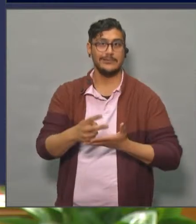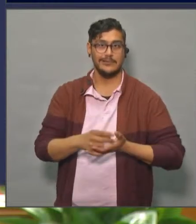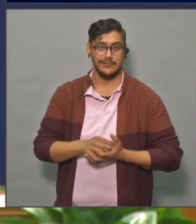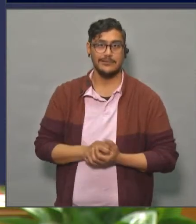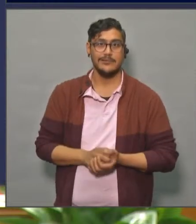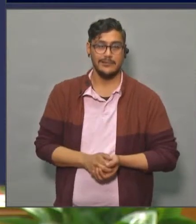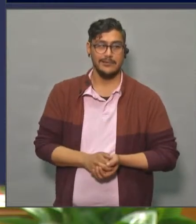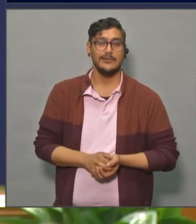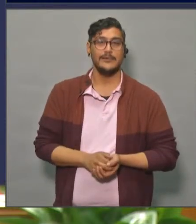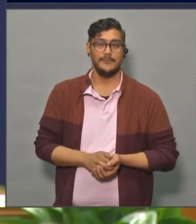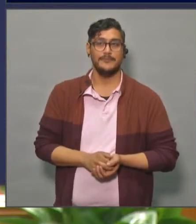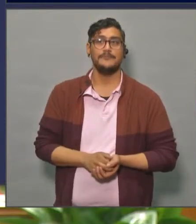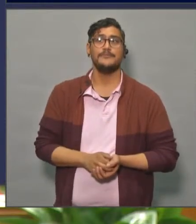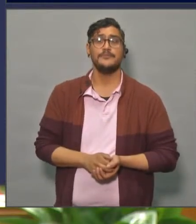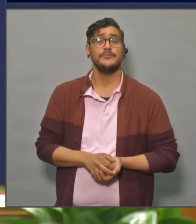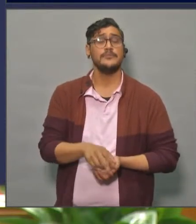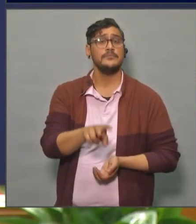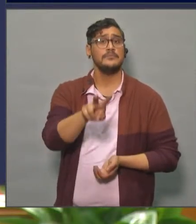Más de